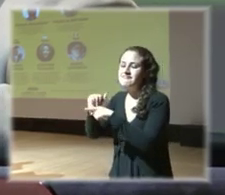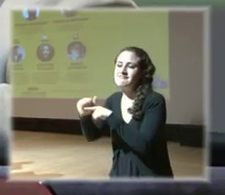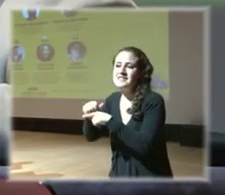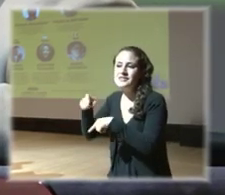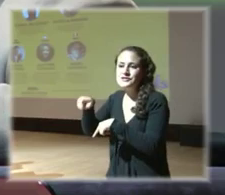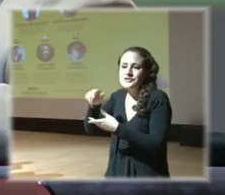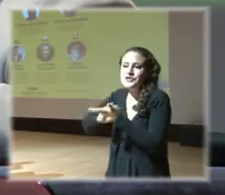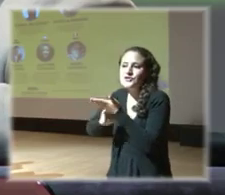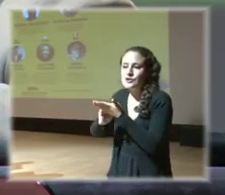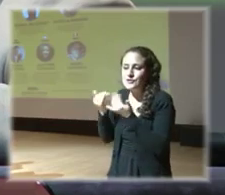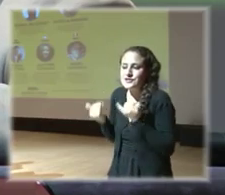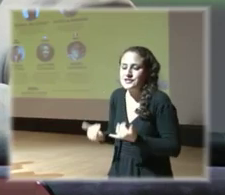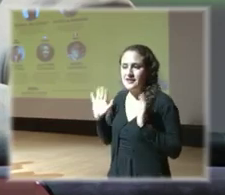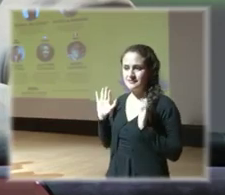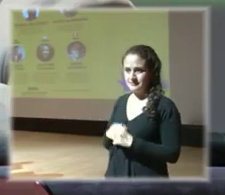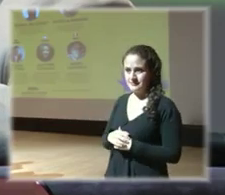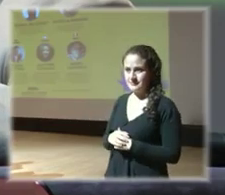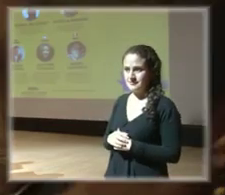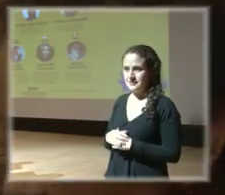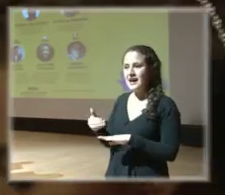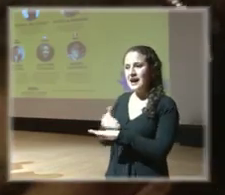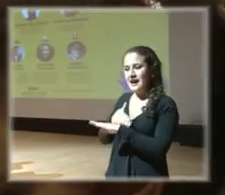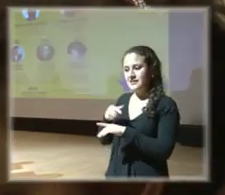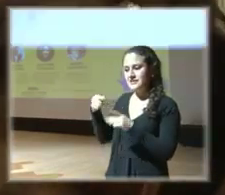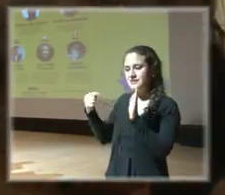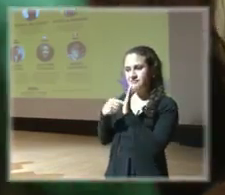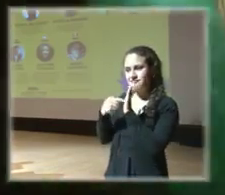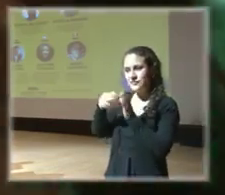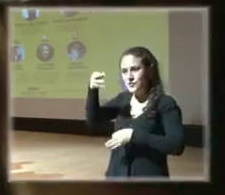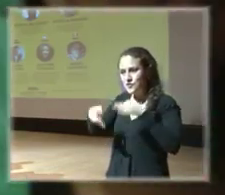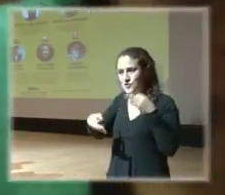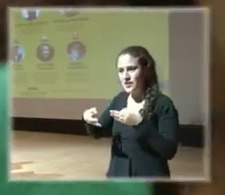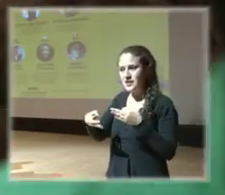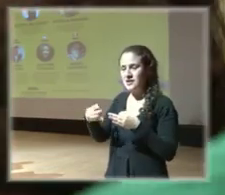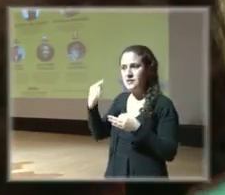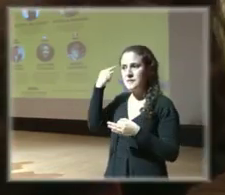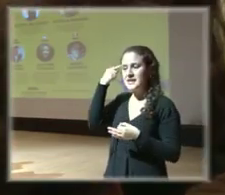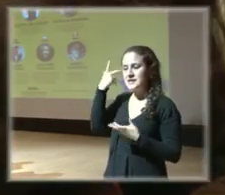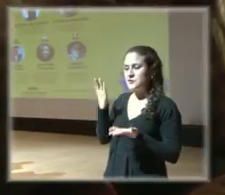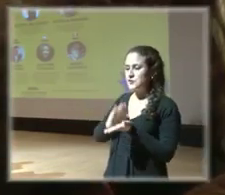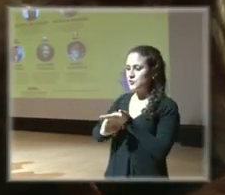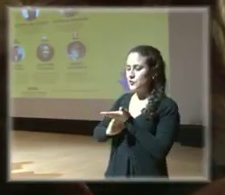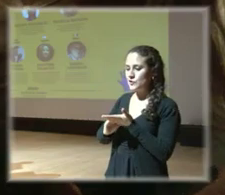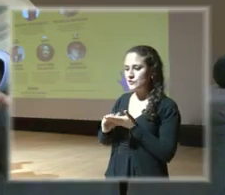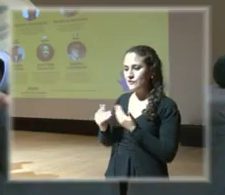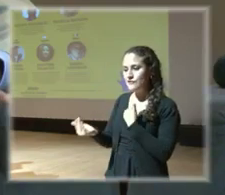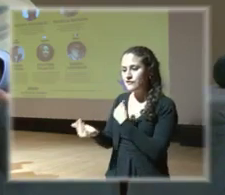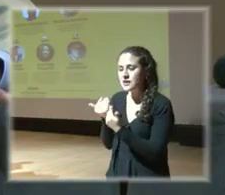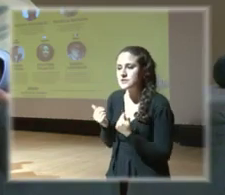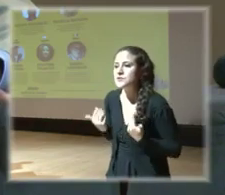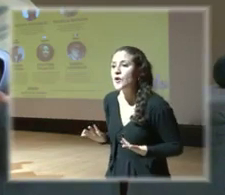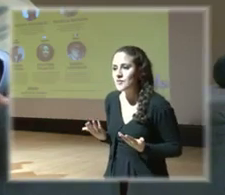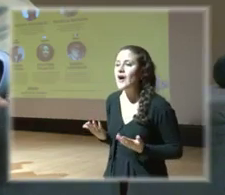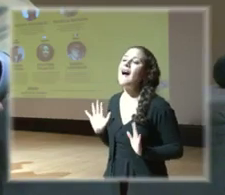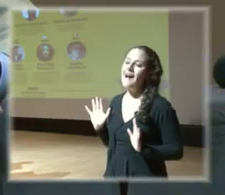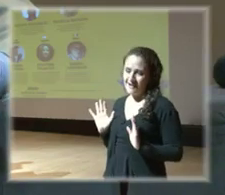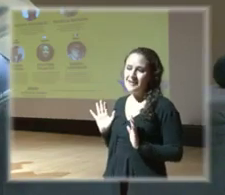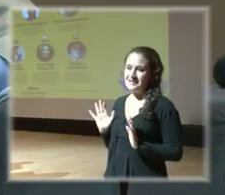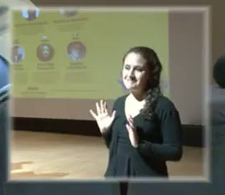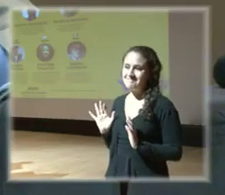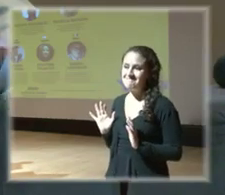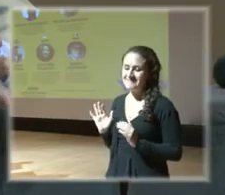una cuestión, digamos, desde el punto de vista jurídico, de la forma más sencilla. Y la forma más sencilla